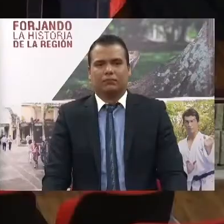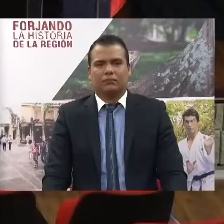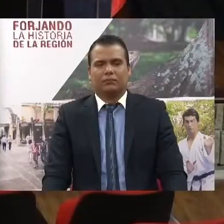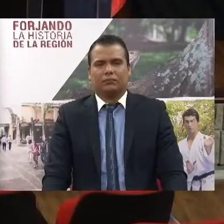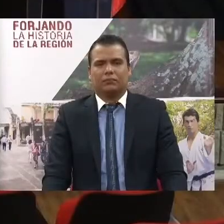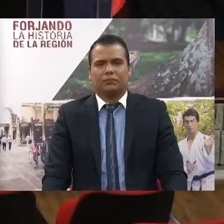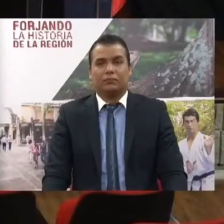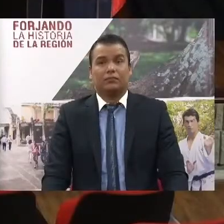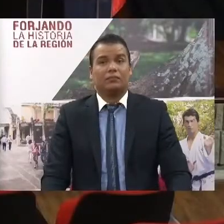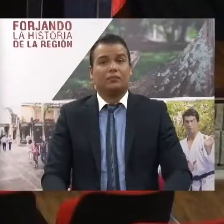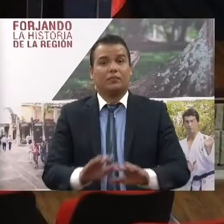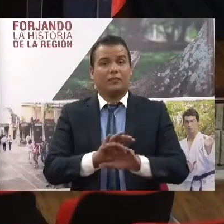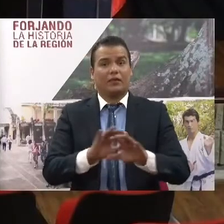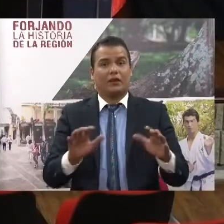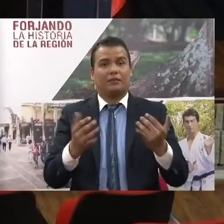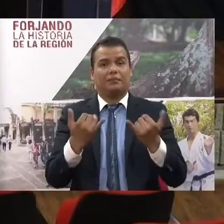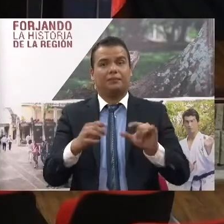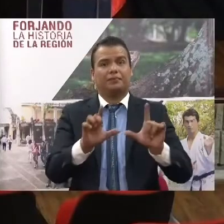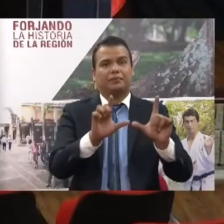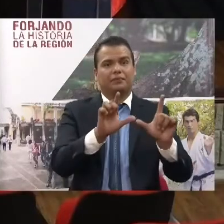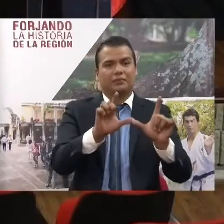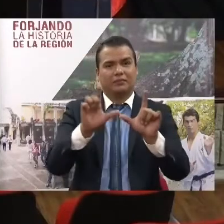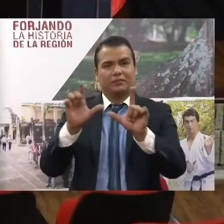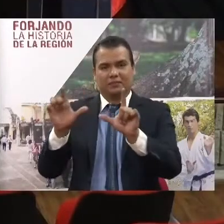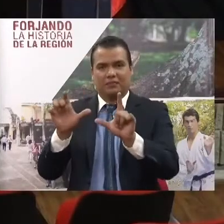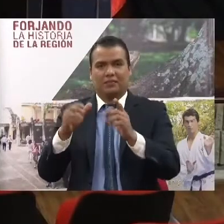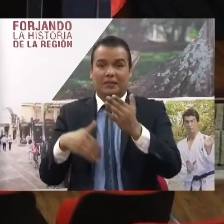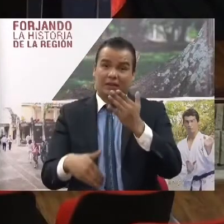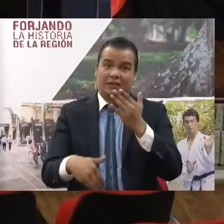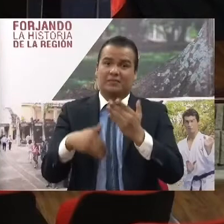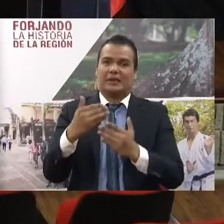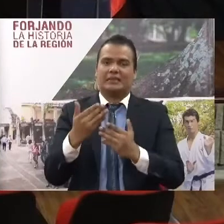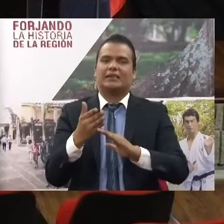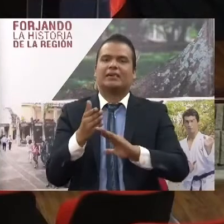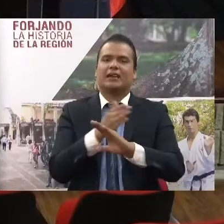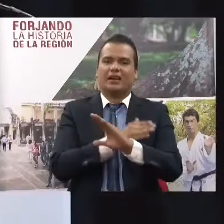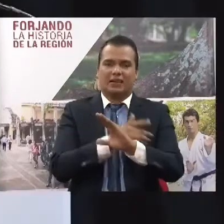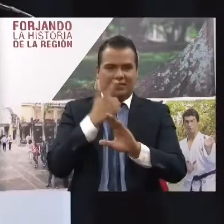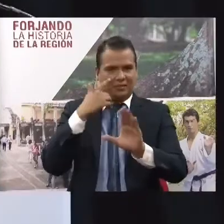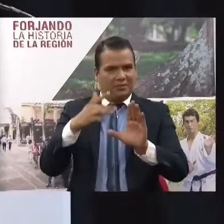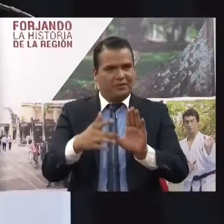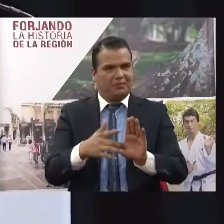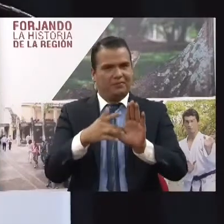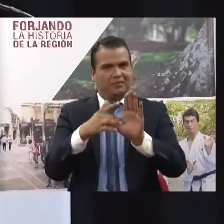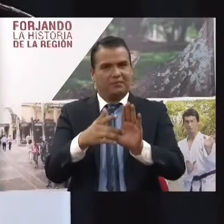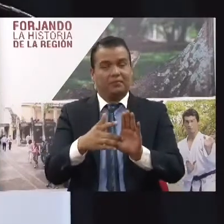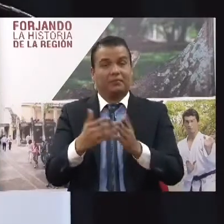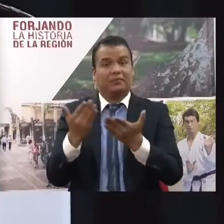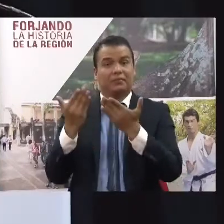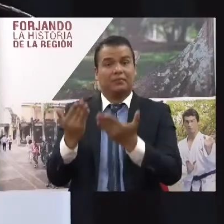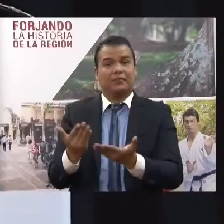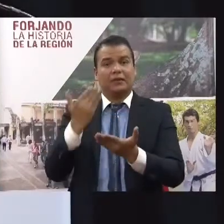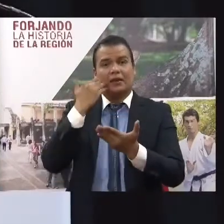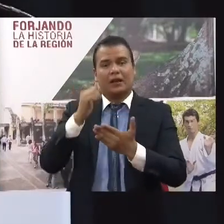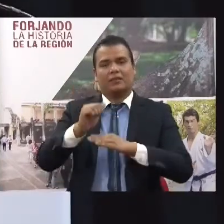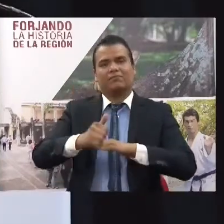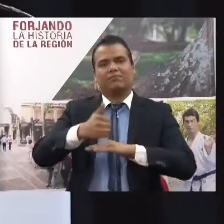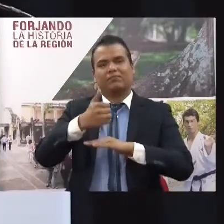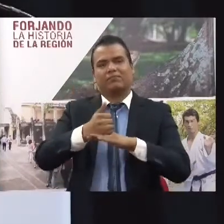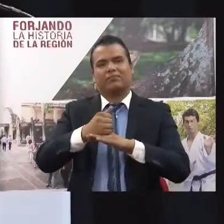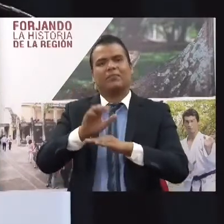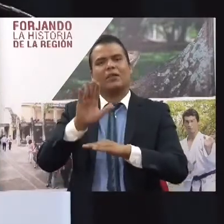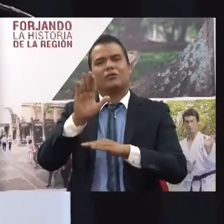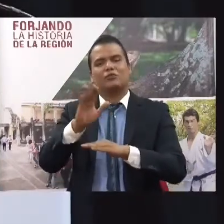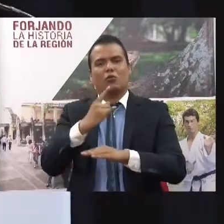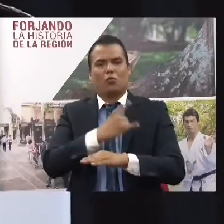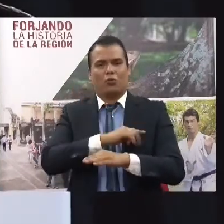bien, y antes de dar inicio a la entrega virtual de todos los diplomas, yo los invito a escuchar a la señora directora de la Universidad del